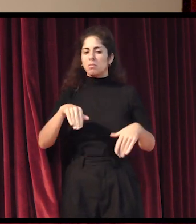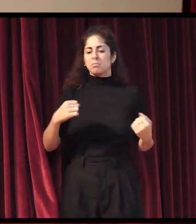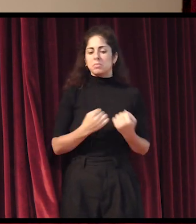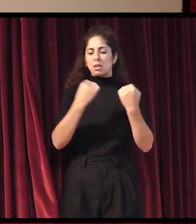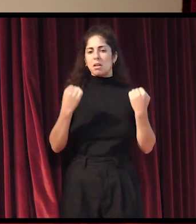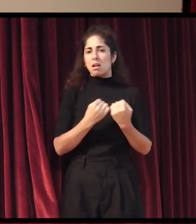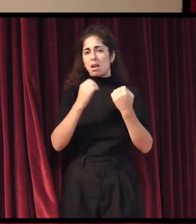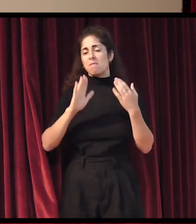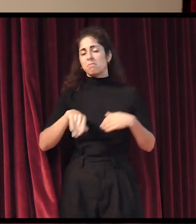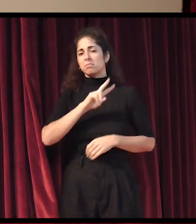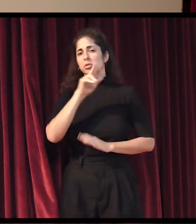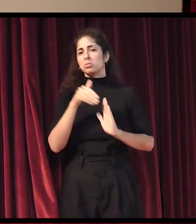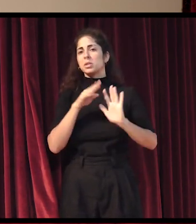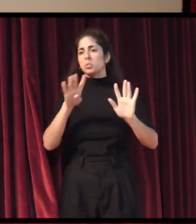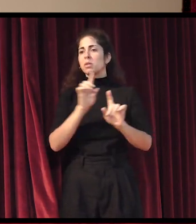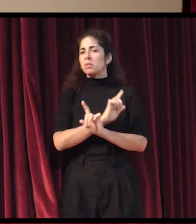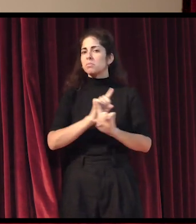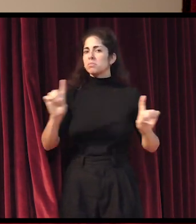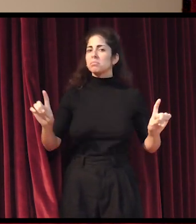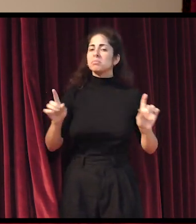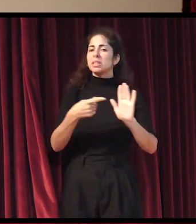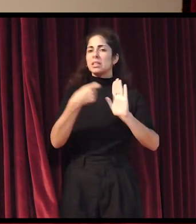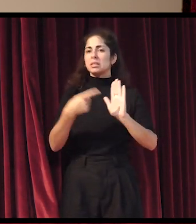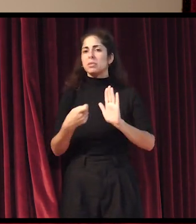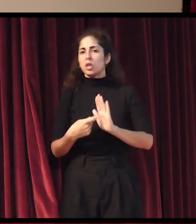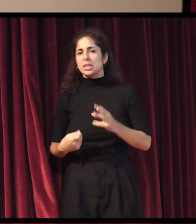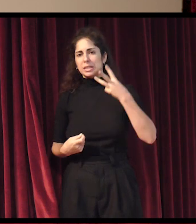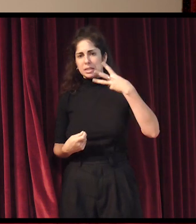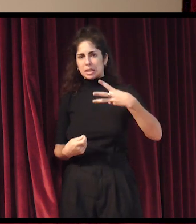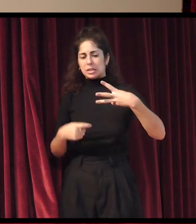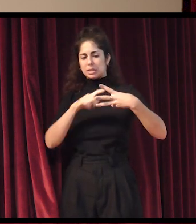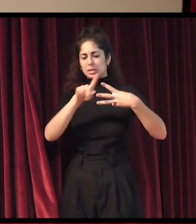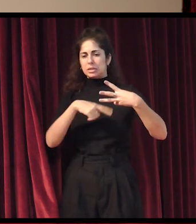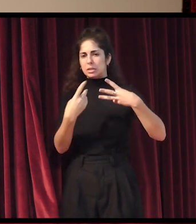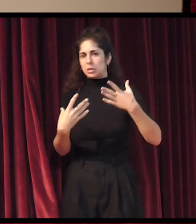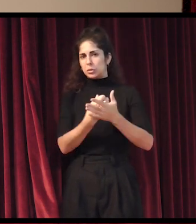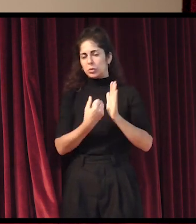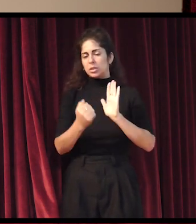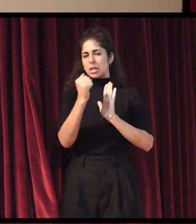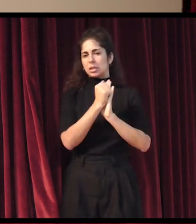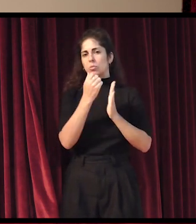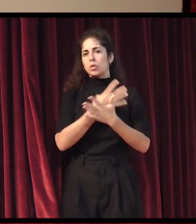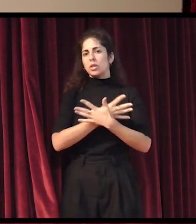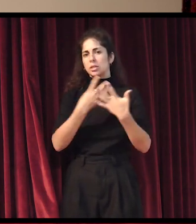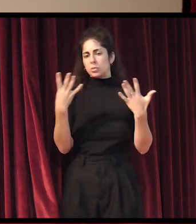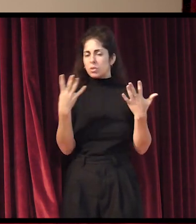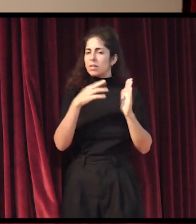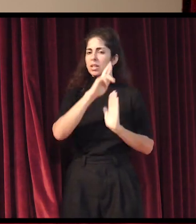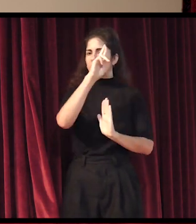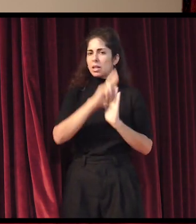futbolistas menores de 18 años, salvo en 3 excepciones, que están recogidas en el artículo 19 del Reglamento de